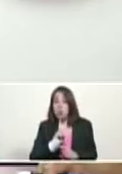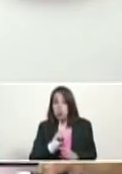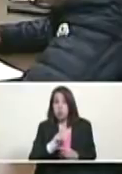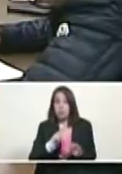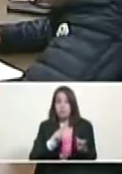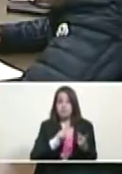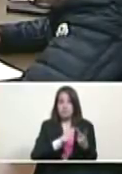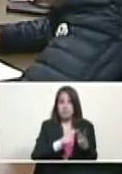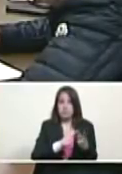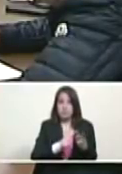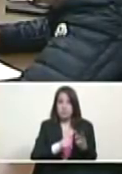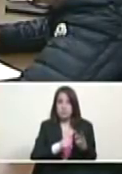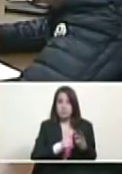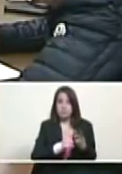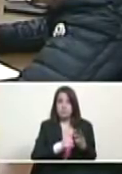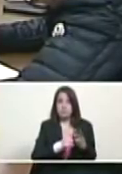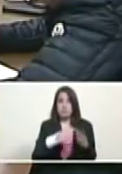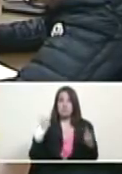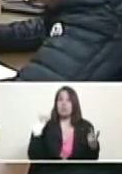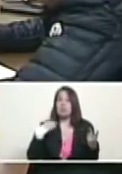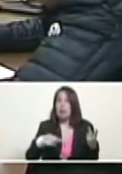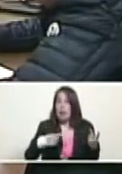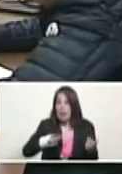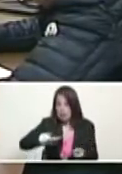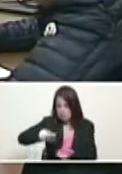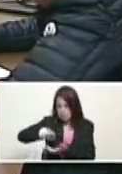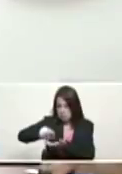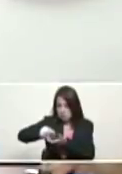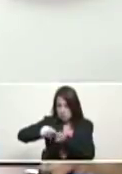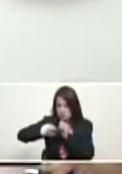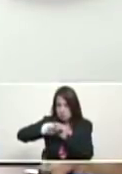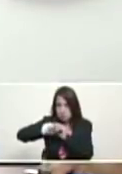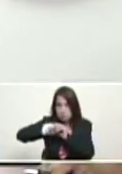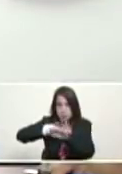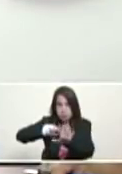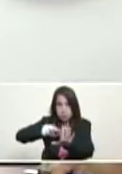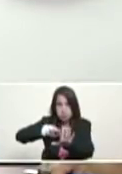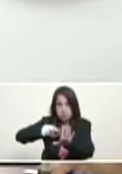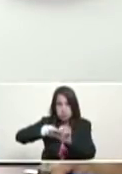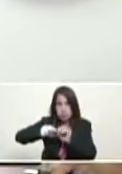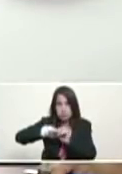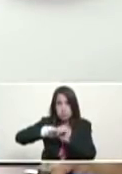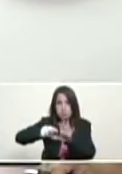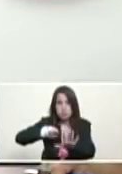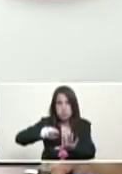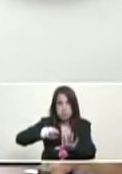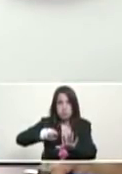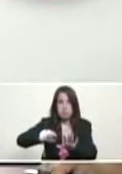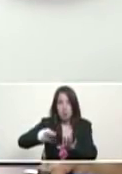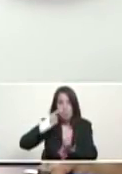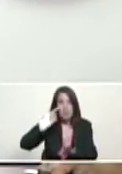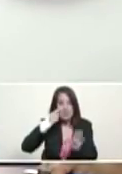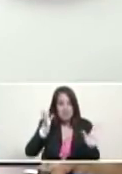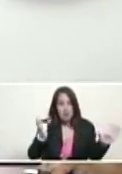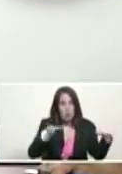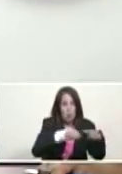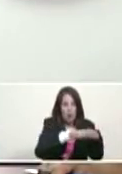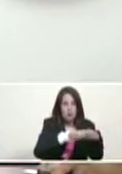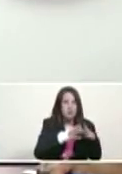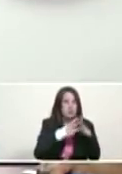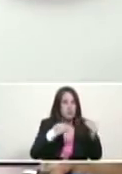Tener la linterna, las linternas. Bueno, la gente todo esto lo tiene, pero yo digo para que lo tengan todos los hogares del